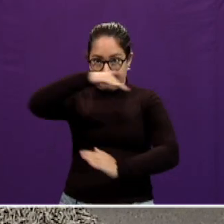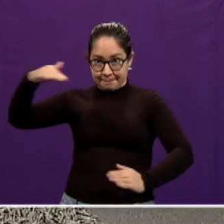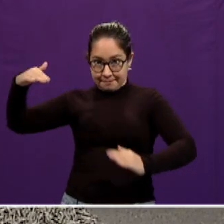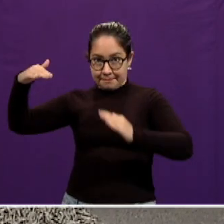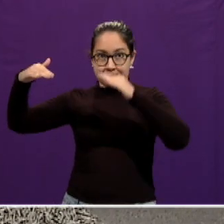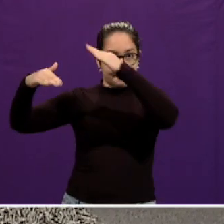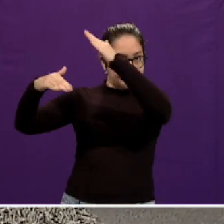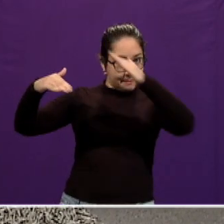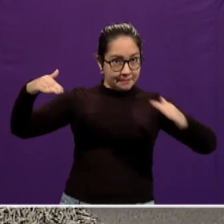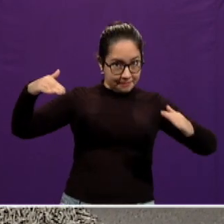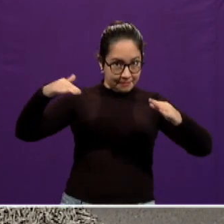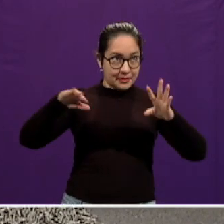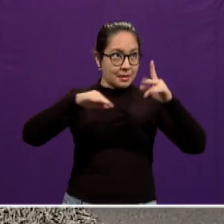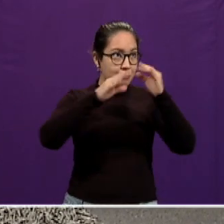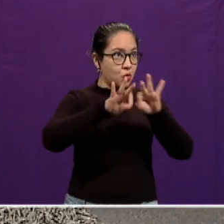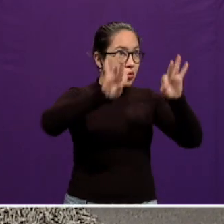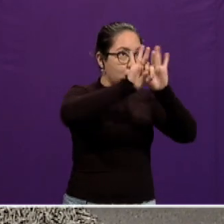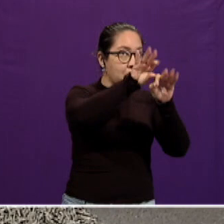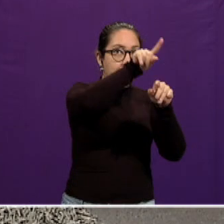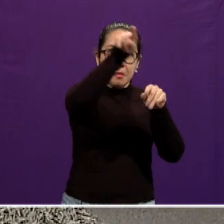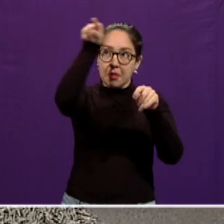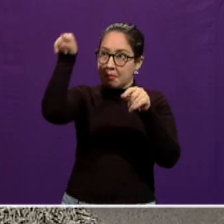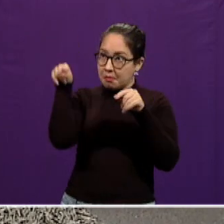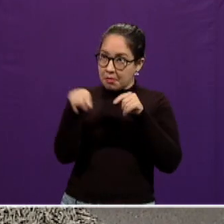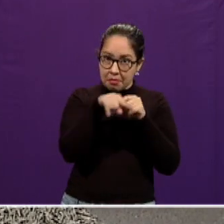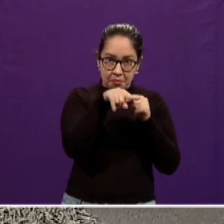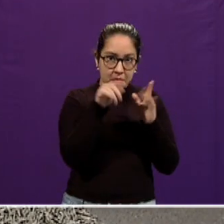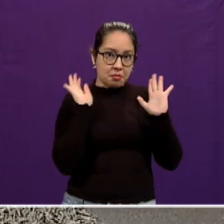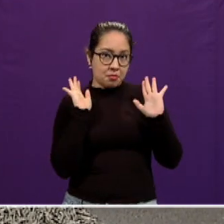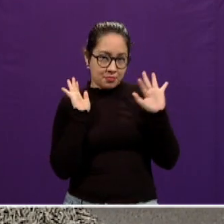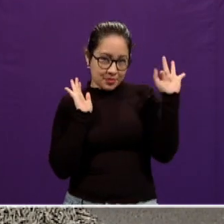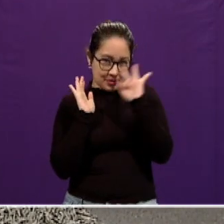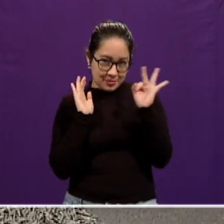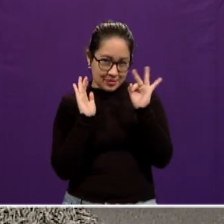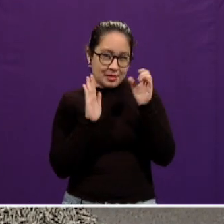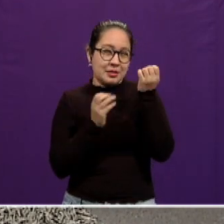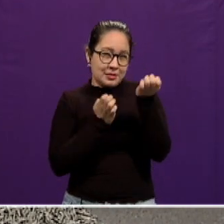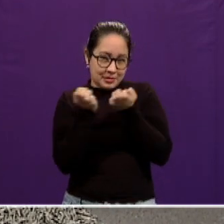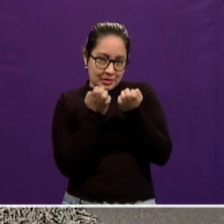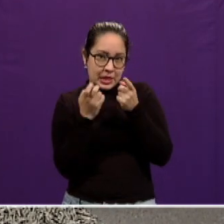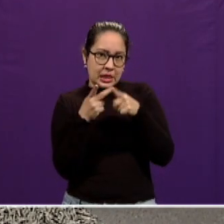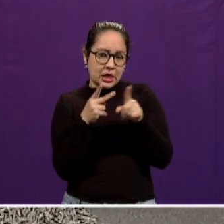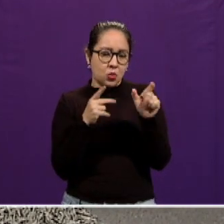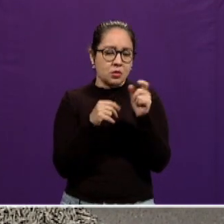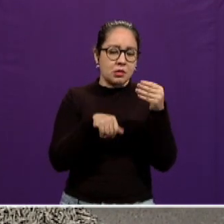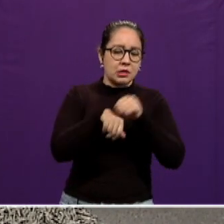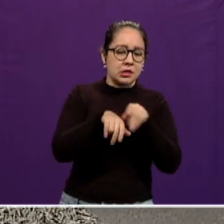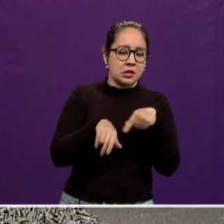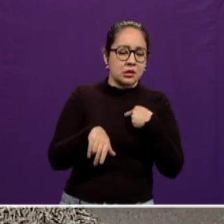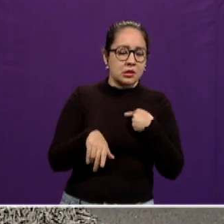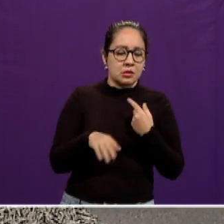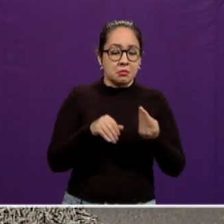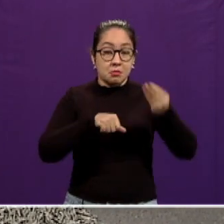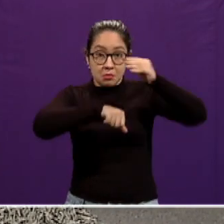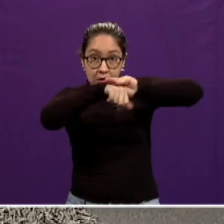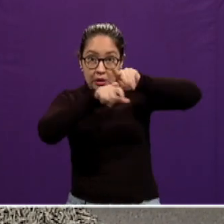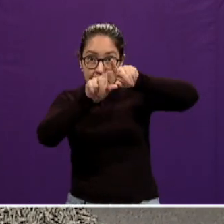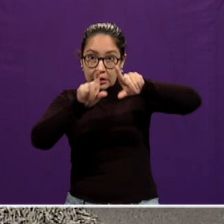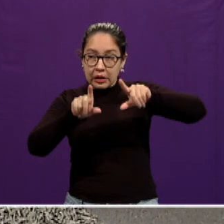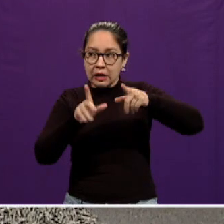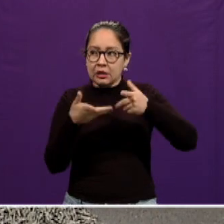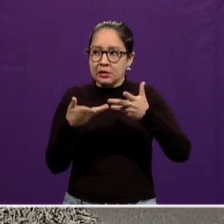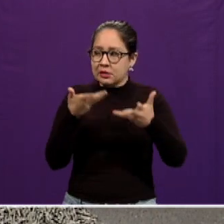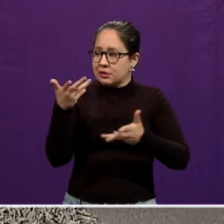mí, es difícil. Es difícil decir, ¿y ahora qué va a pasar con los demás, no? Uh-huh. ¿Quién va a ver por ahí? ¿Quién no sé qué?